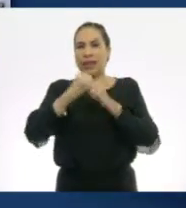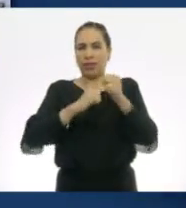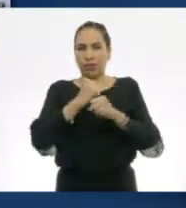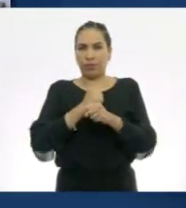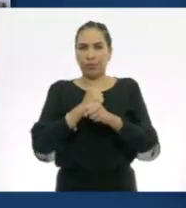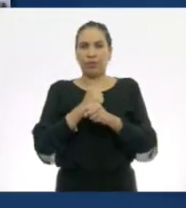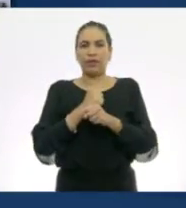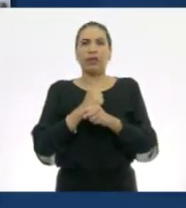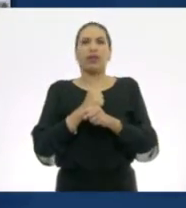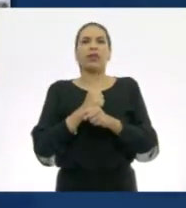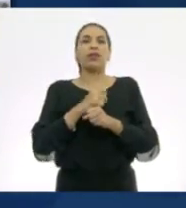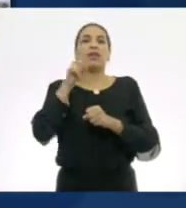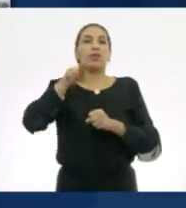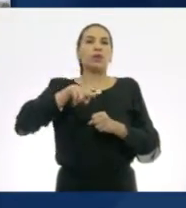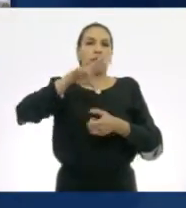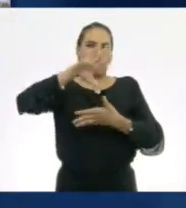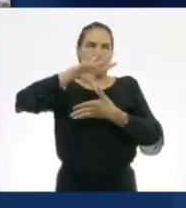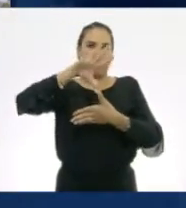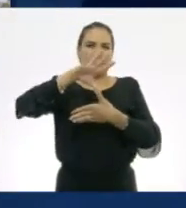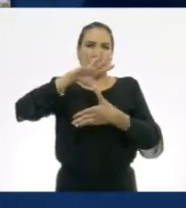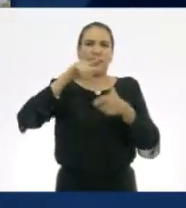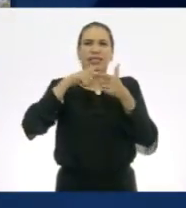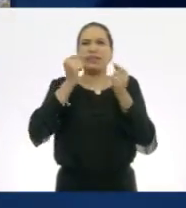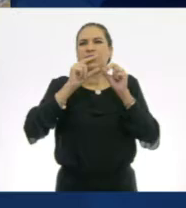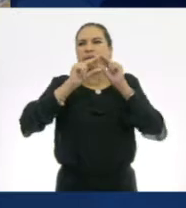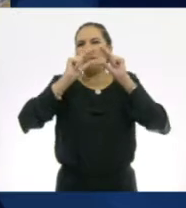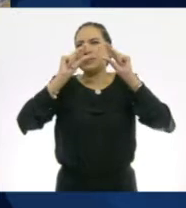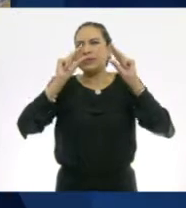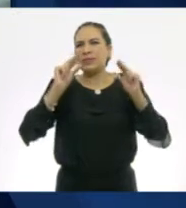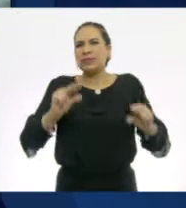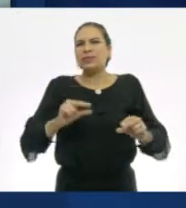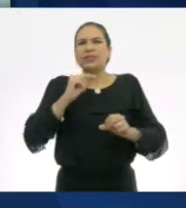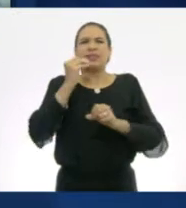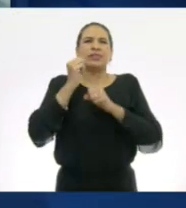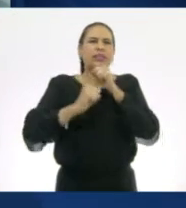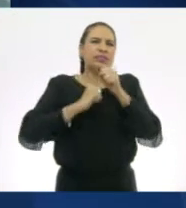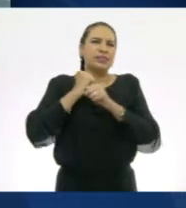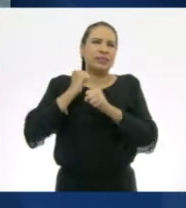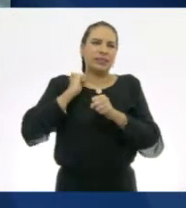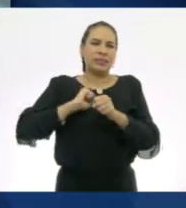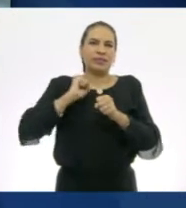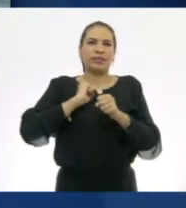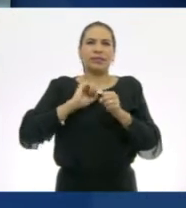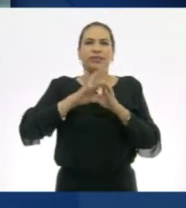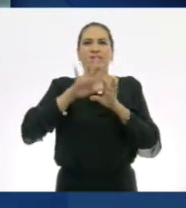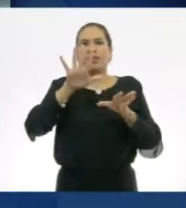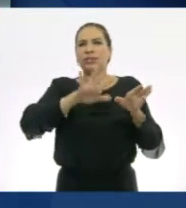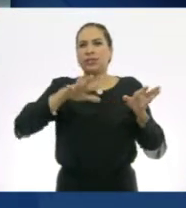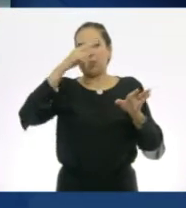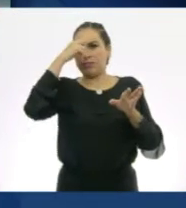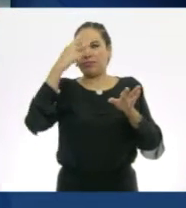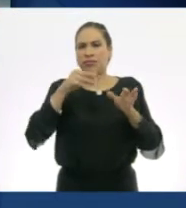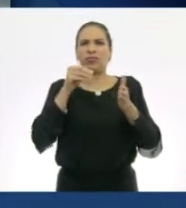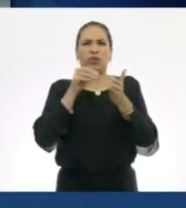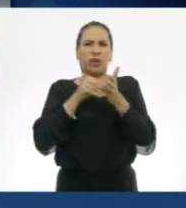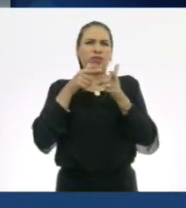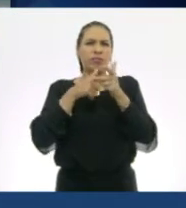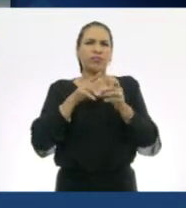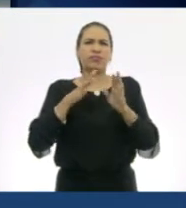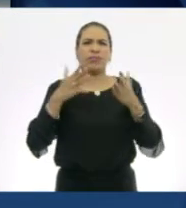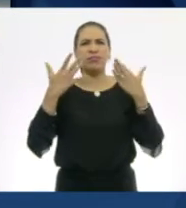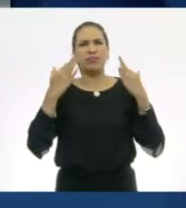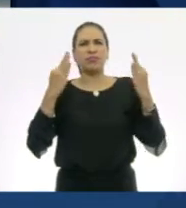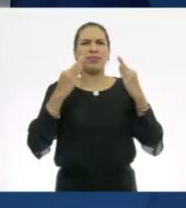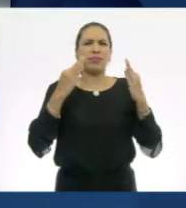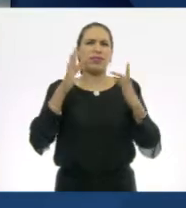A pesar de que Norteamérica permaneció congelada durante siglos, la Cuenca de México mantuvo un clima templado. Fue